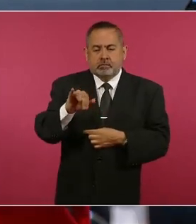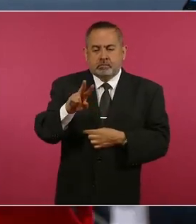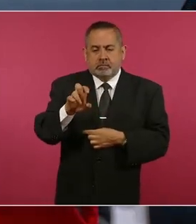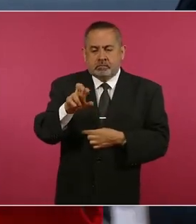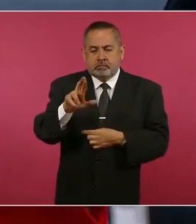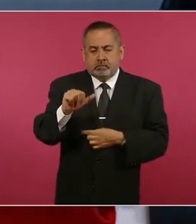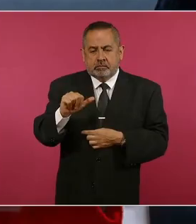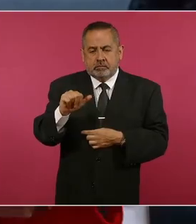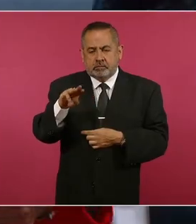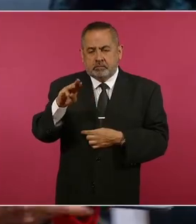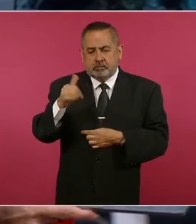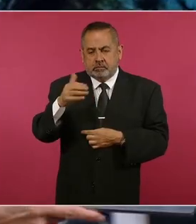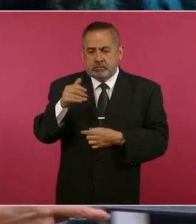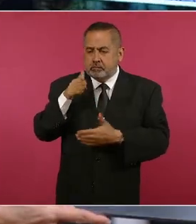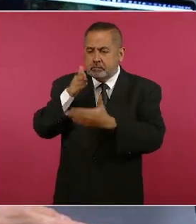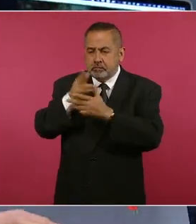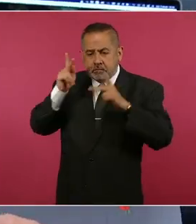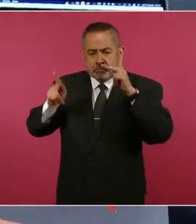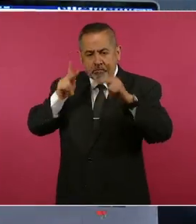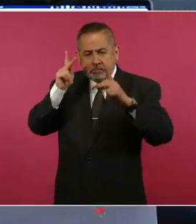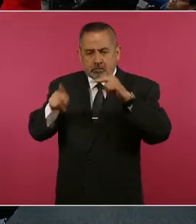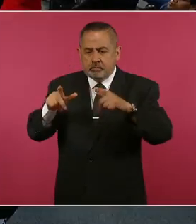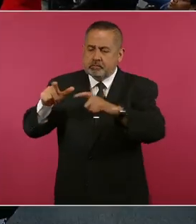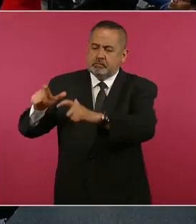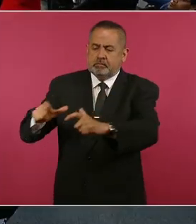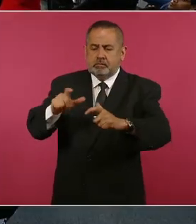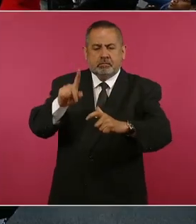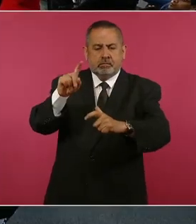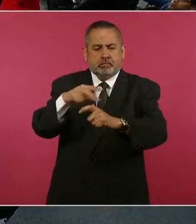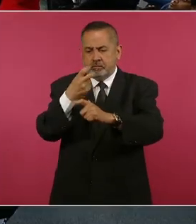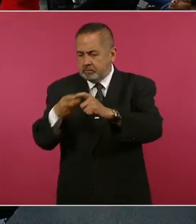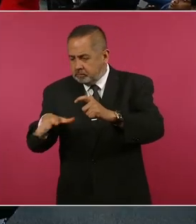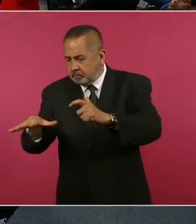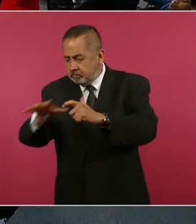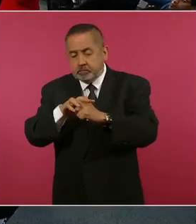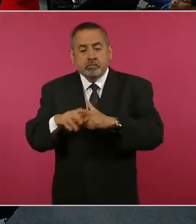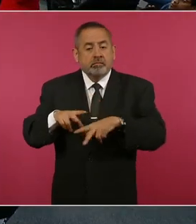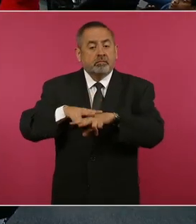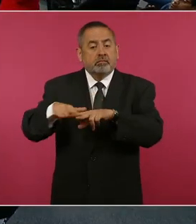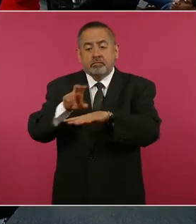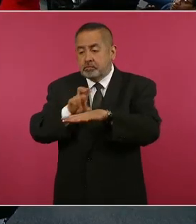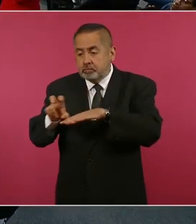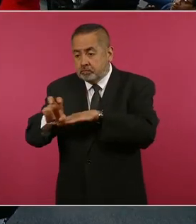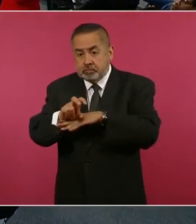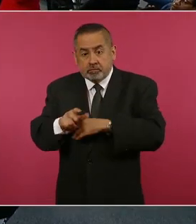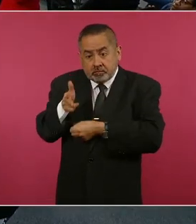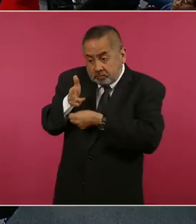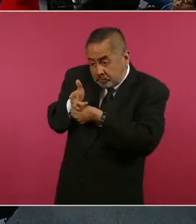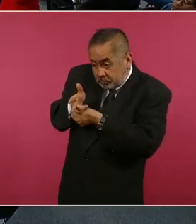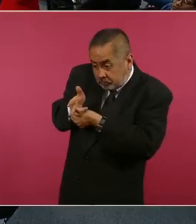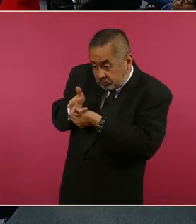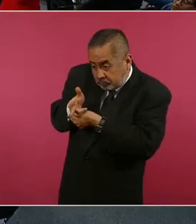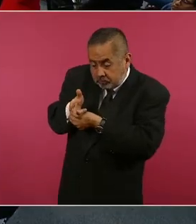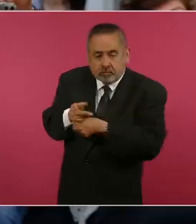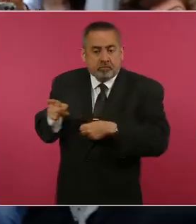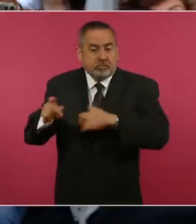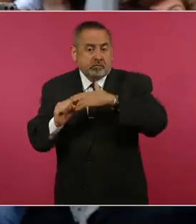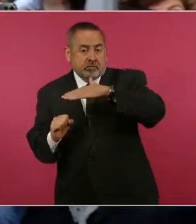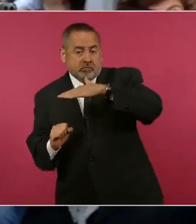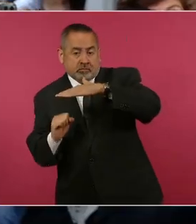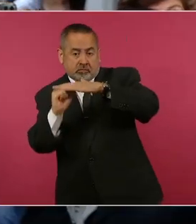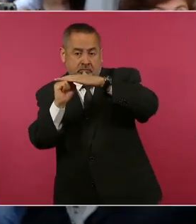visitaron los cenotes y el proyecto del Tren Maya. Y ellos se dieron cuenta del momento, grabaron el momento en que uno de estos pilotes de